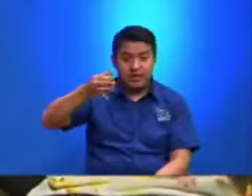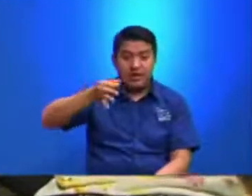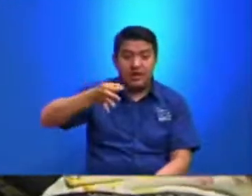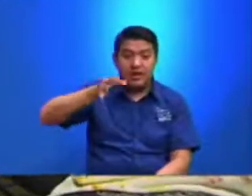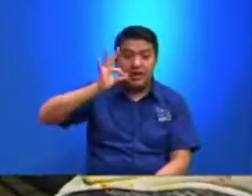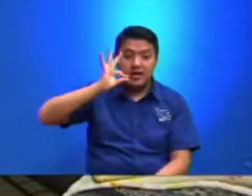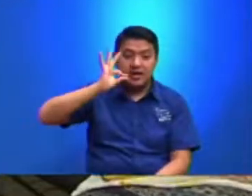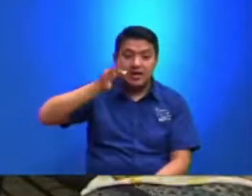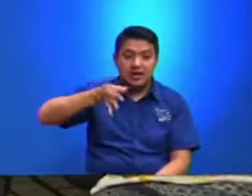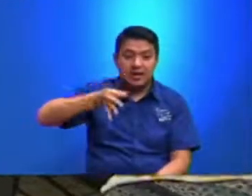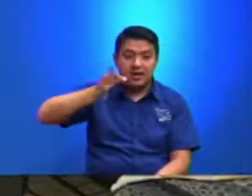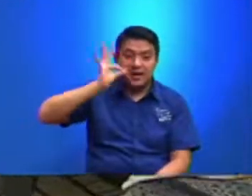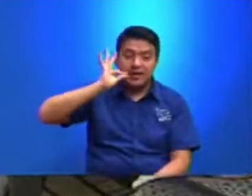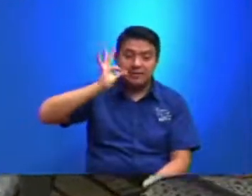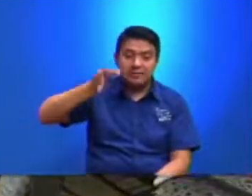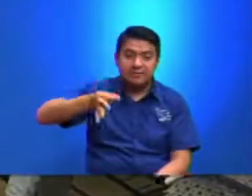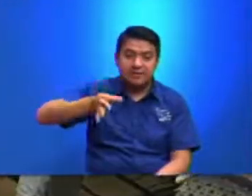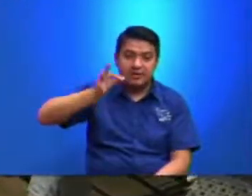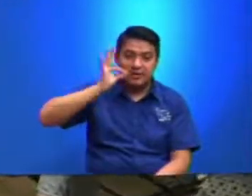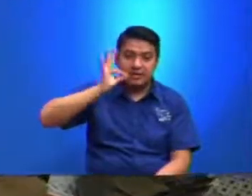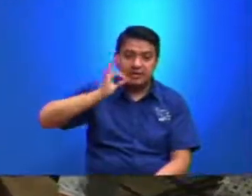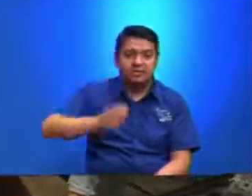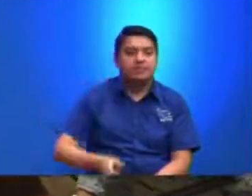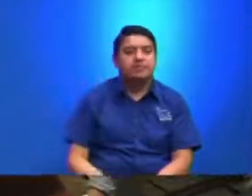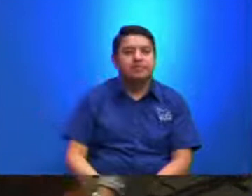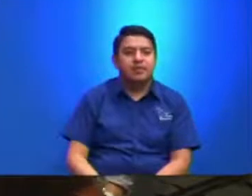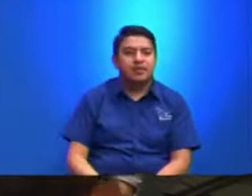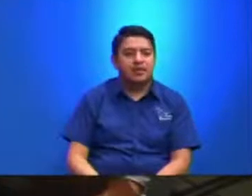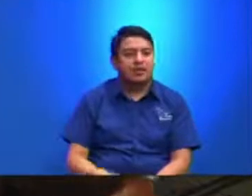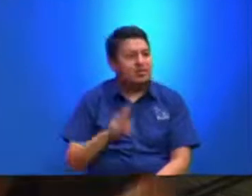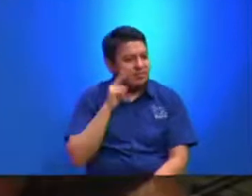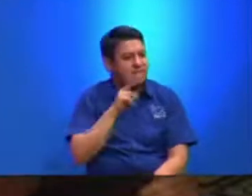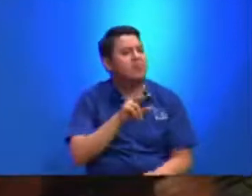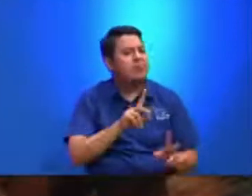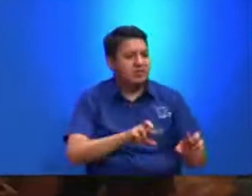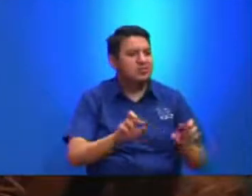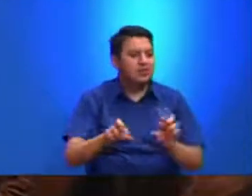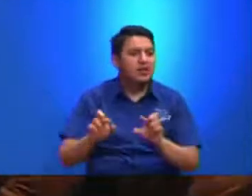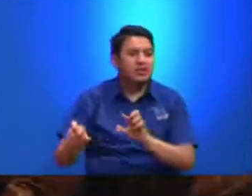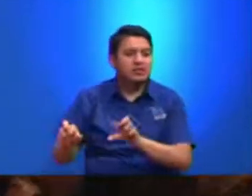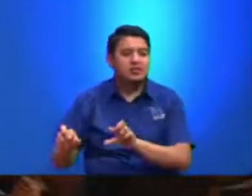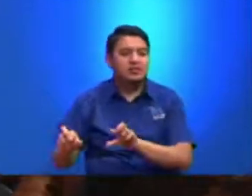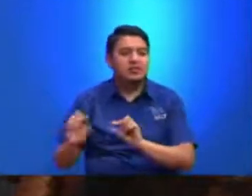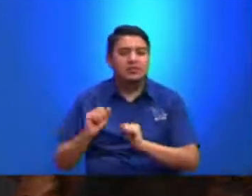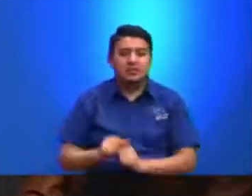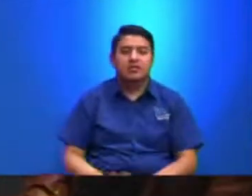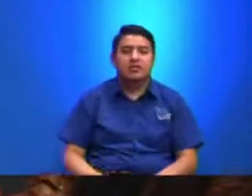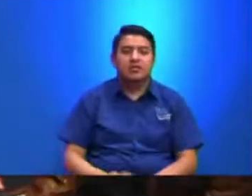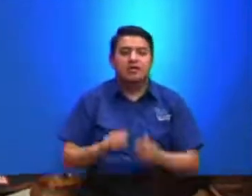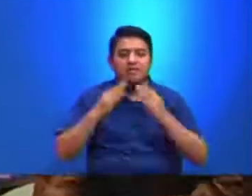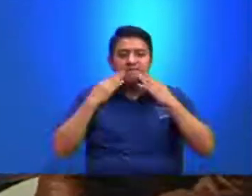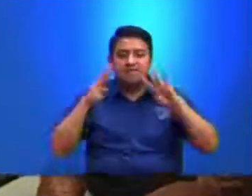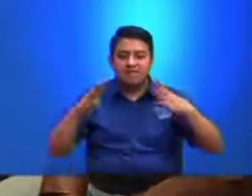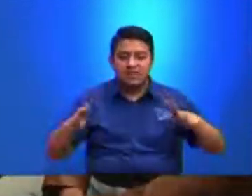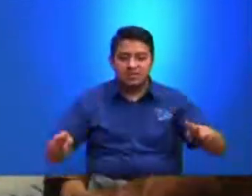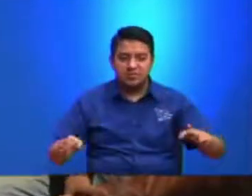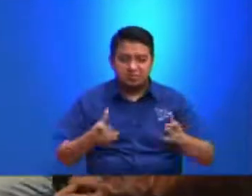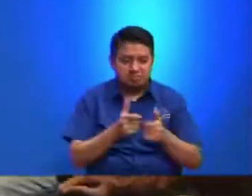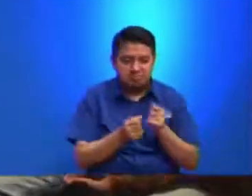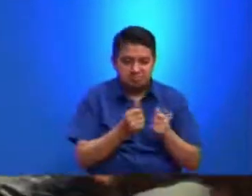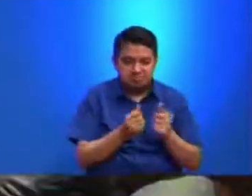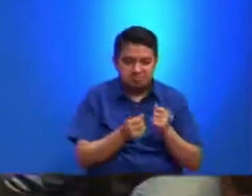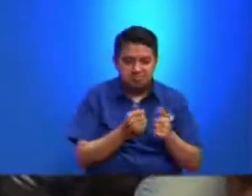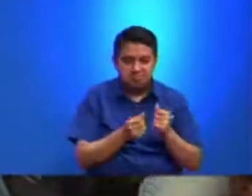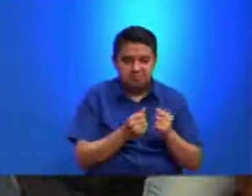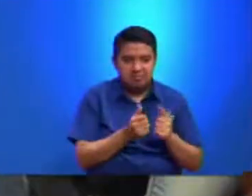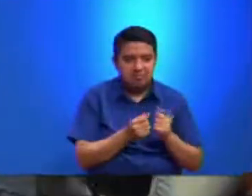Es que ¿sabe qué es lo que pasa? Yo miro una discusión incluso en las redes sociales, que el café con azúcar y que miren las caras que hace el que toma café